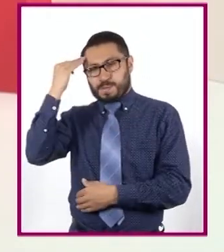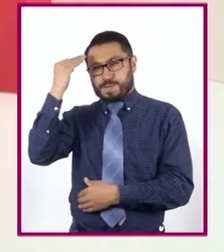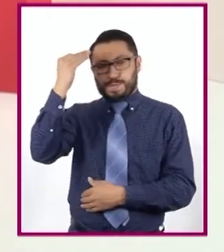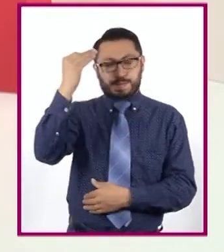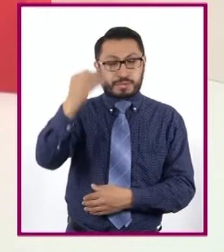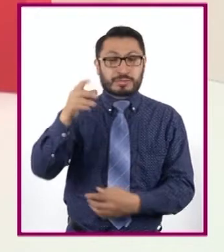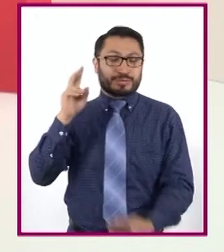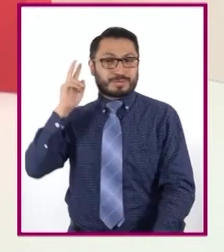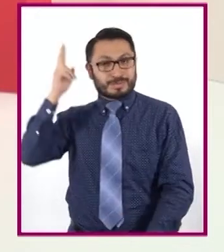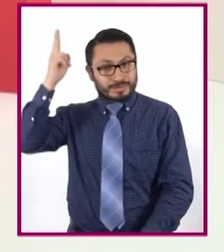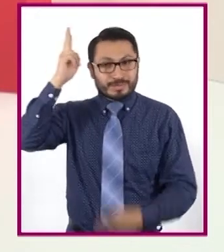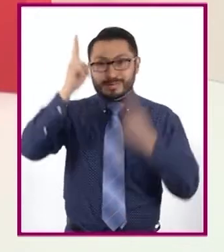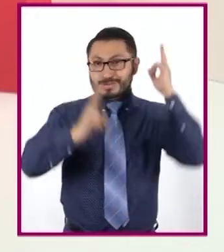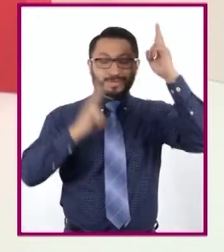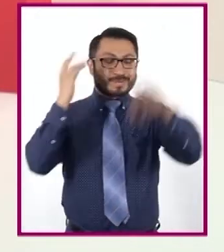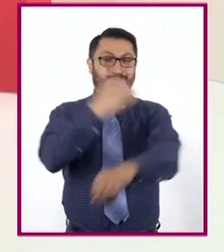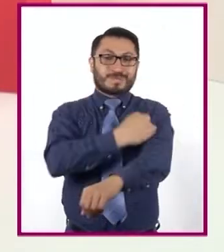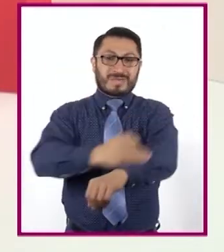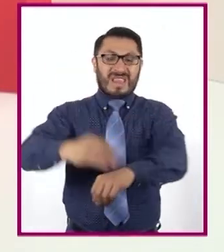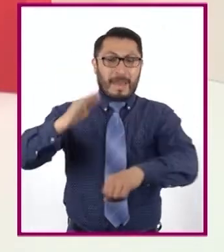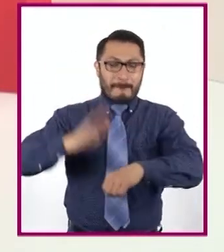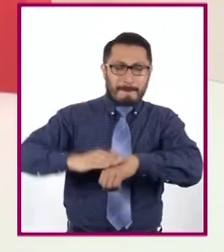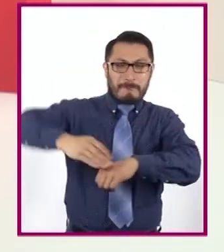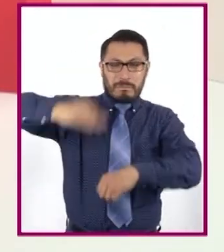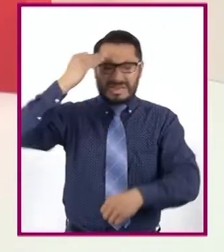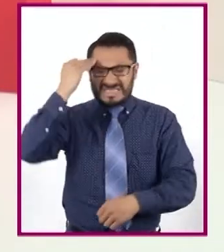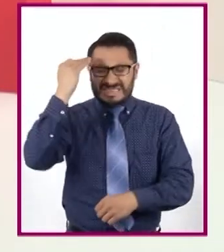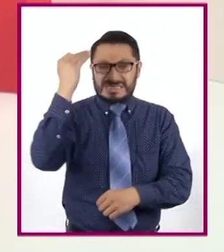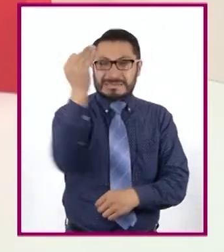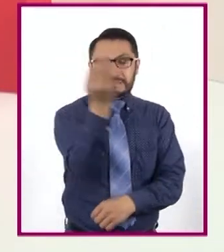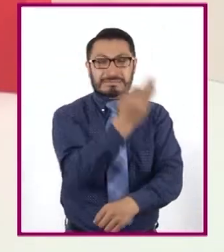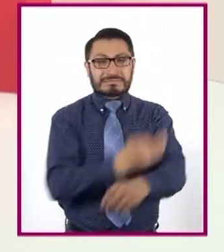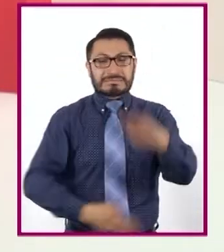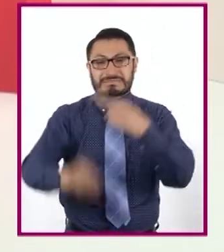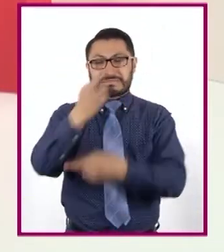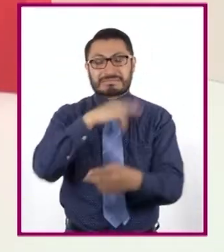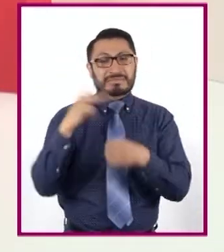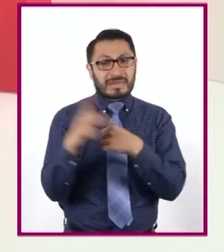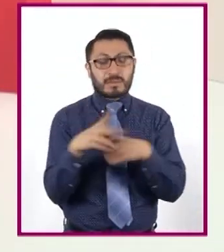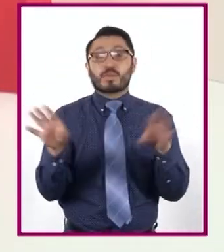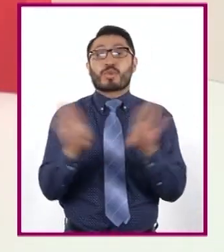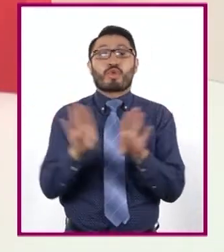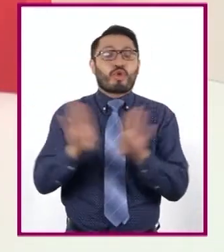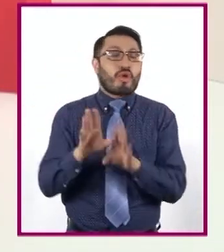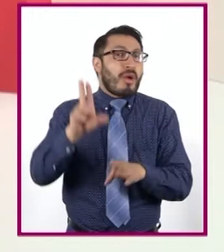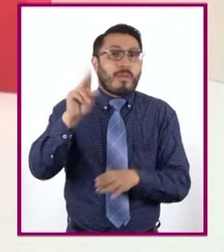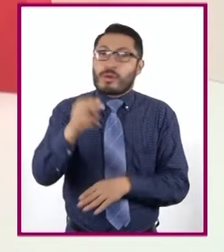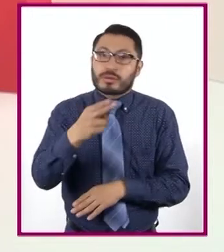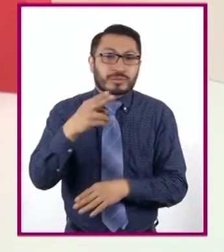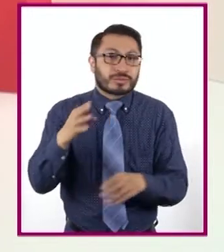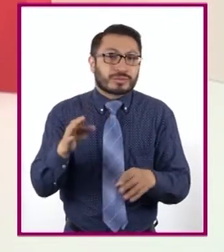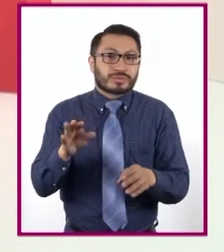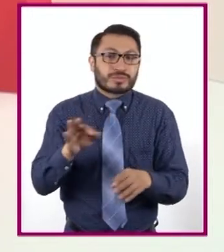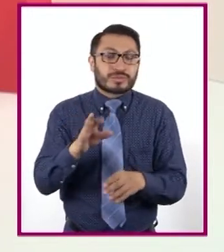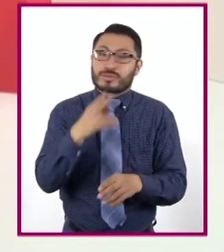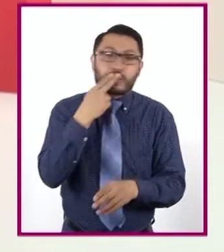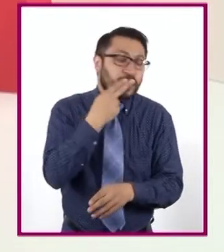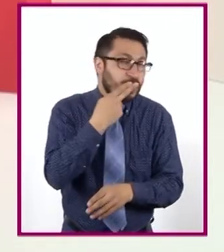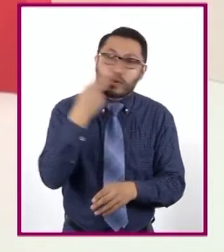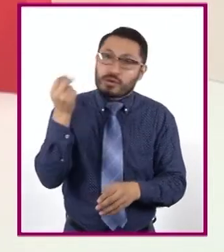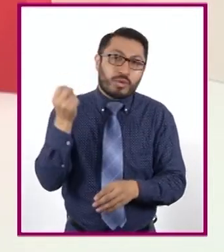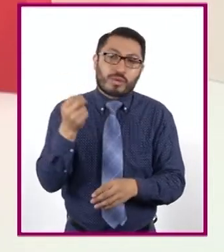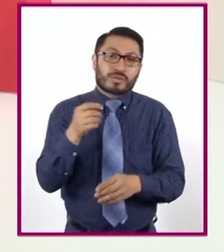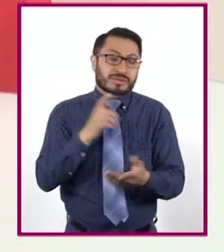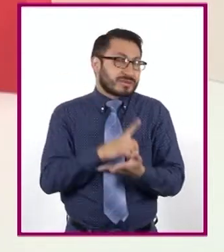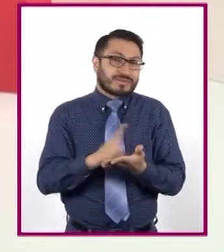su familia, mucho más en poder volver a su país. ¿Cómo le afectaría no poder ejercer su derecho a la libertad de